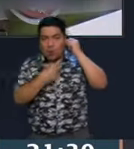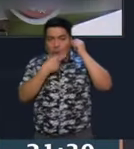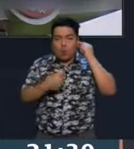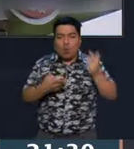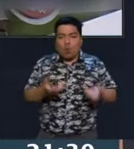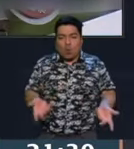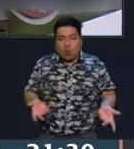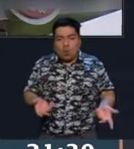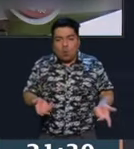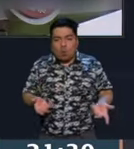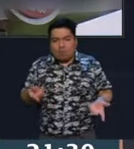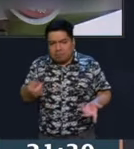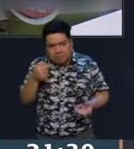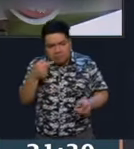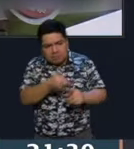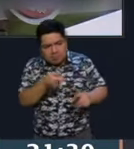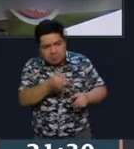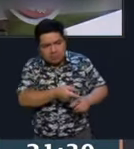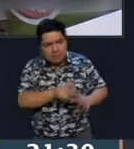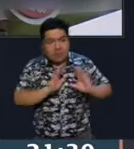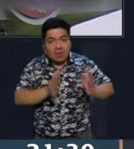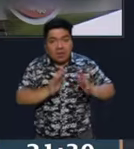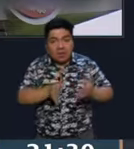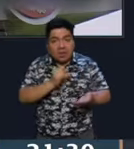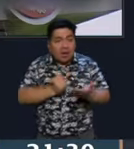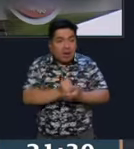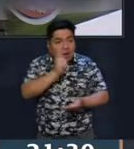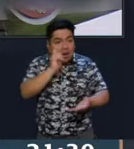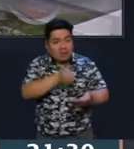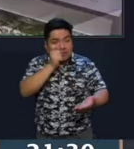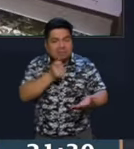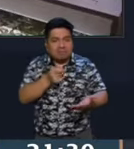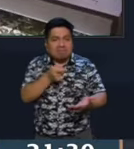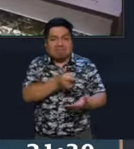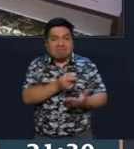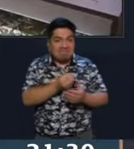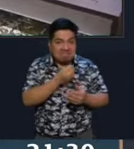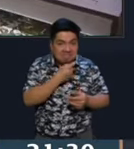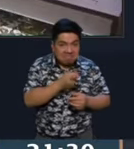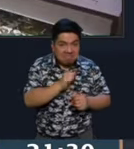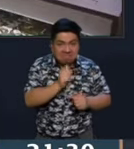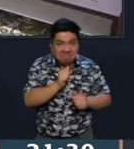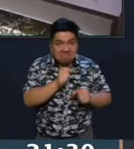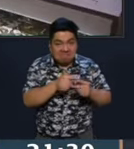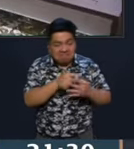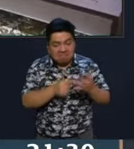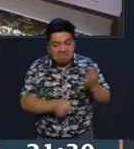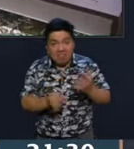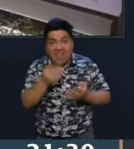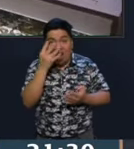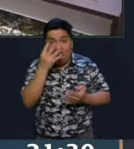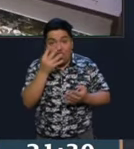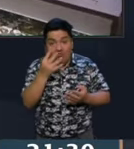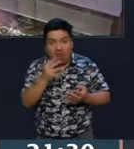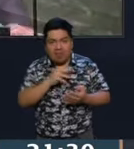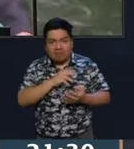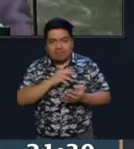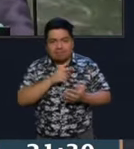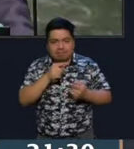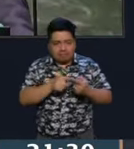no tenía razón legal para asilarlo políticamente. Dicen, es que el hombre era procesado, era acusado y había